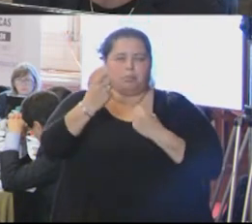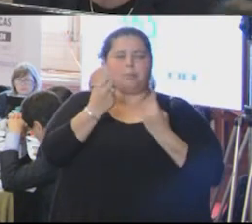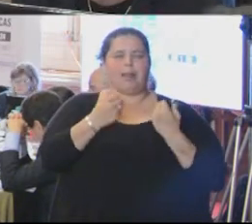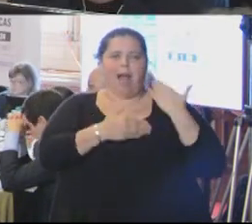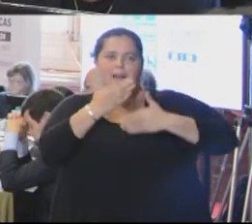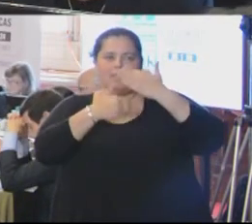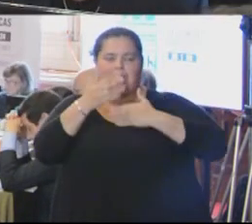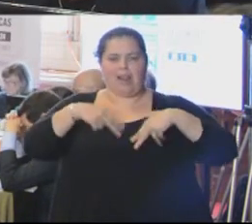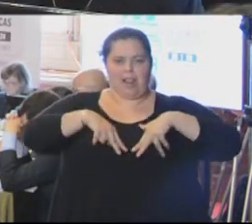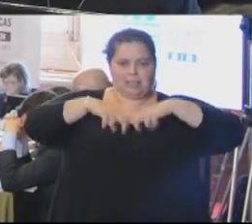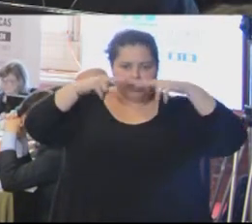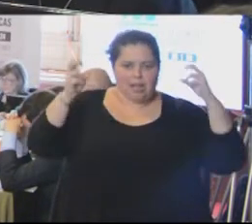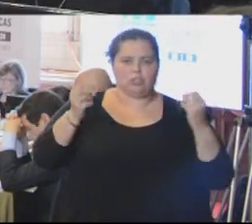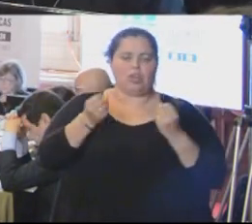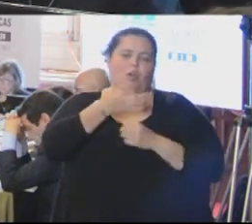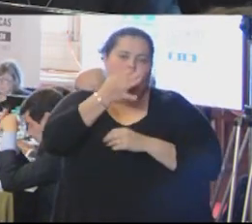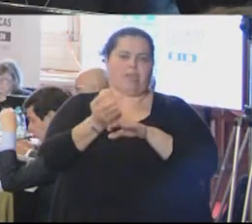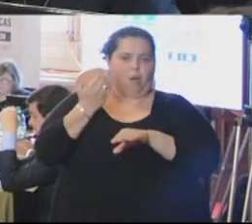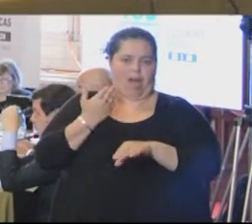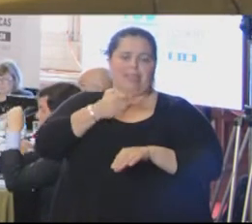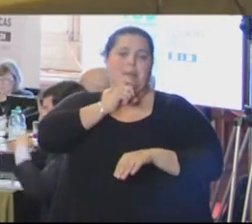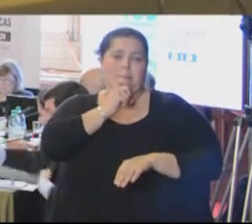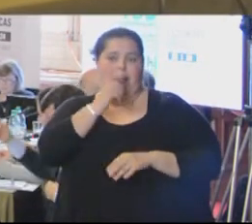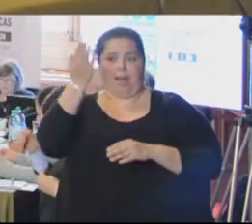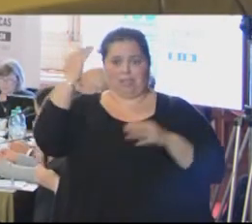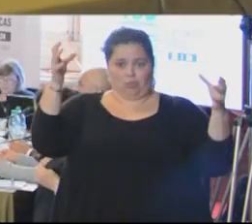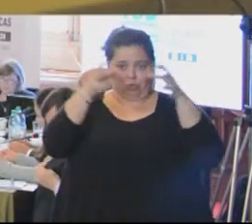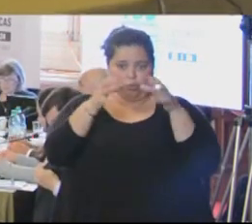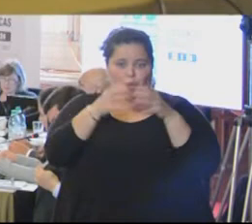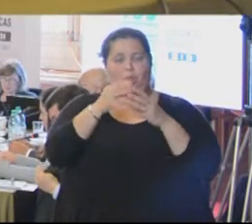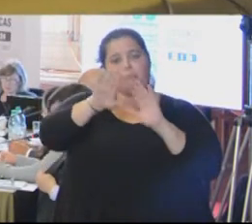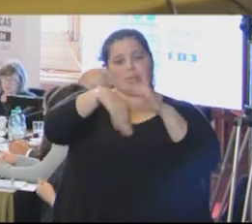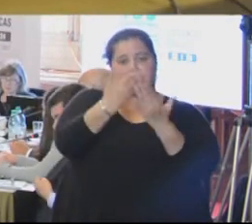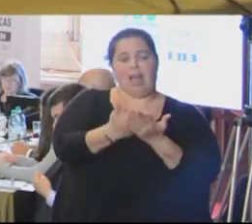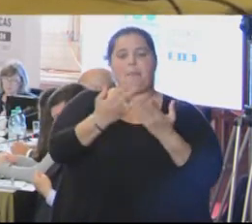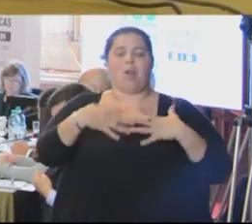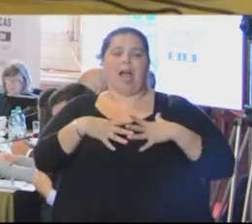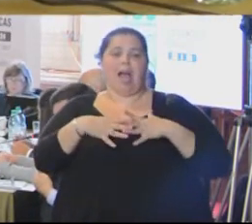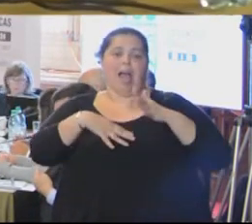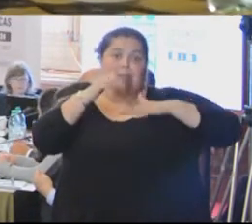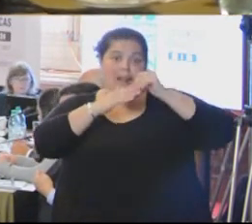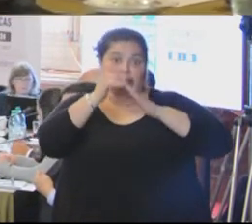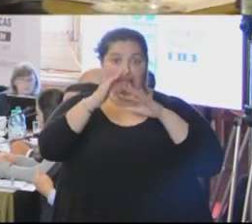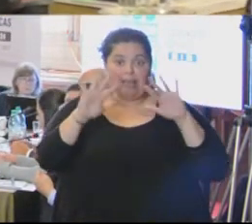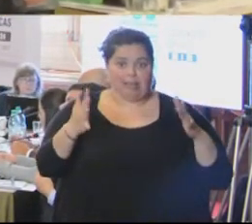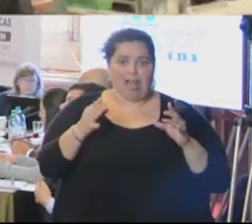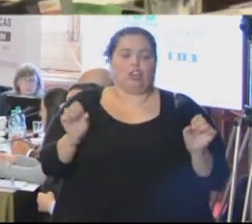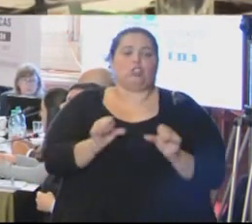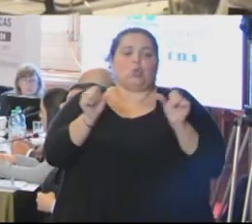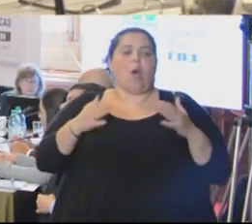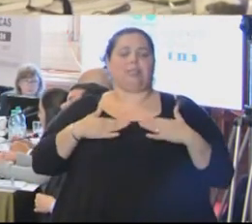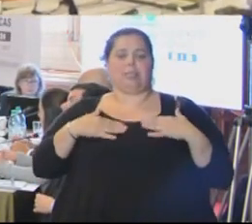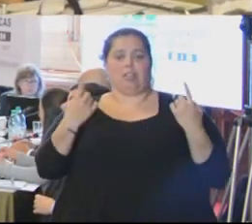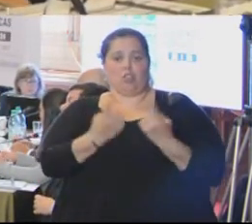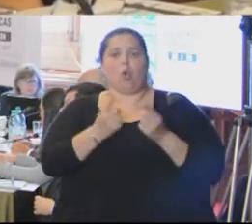investigaciones, como lo anunciábamos en el mes de marzo en la audiencia donde se presentó la estrategia, ¿Nosotros qué estamos realizando? Como mencionaba el